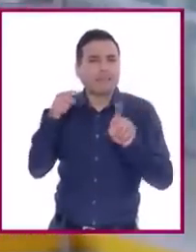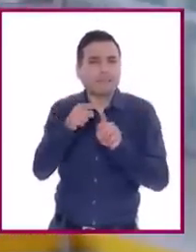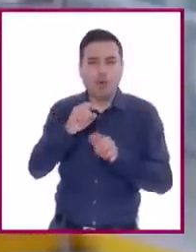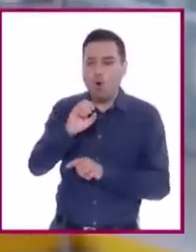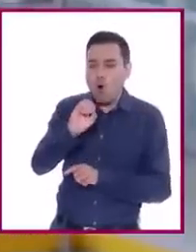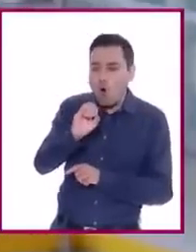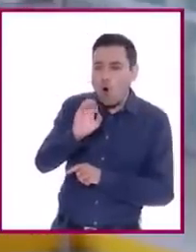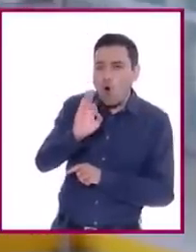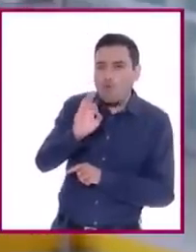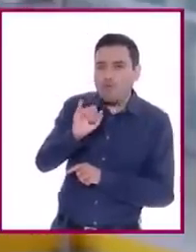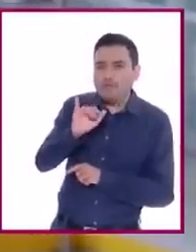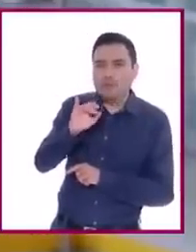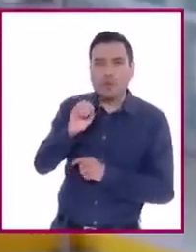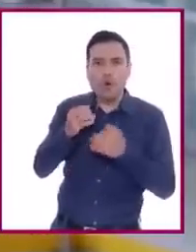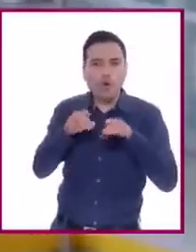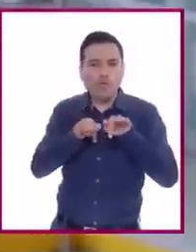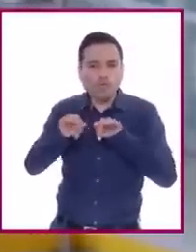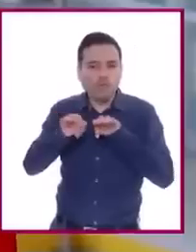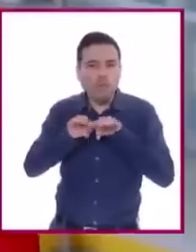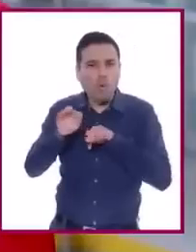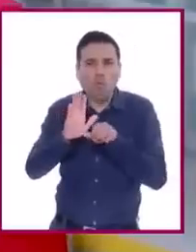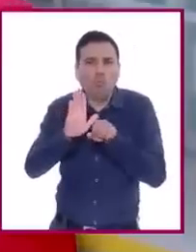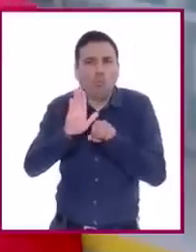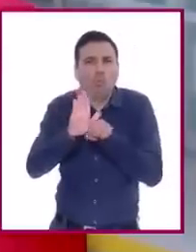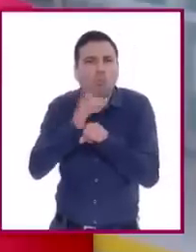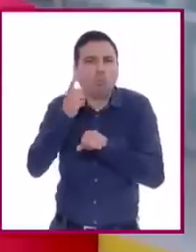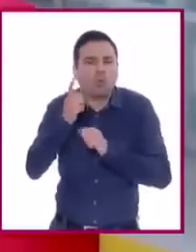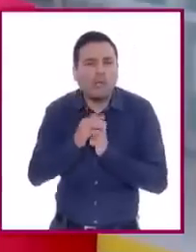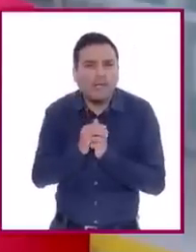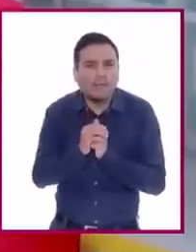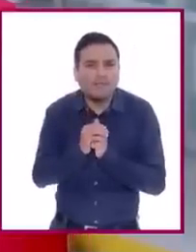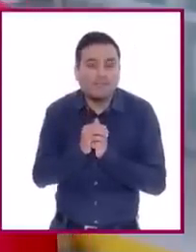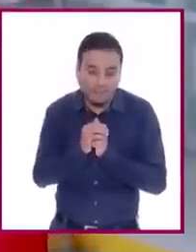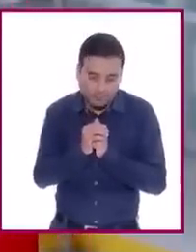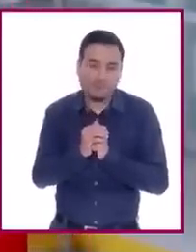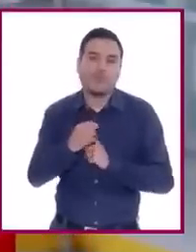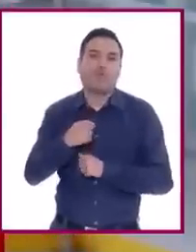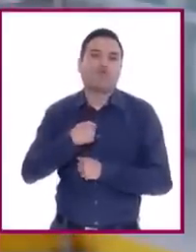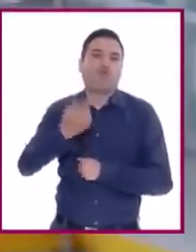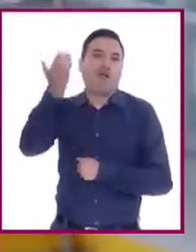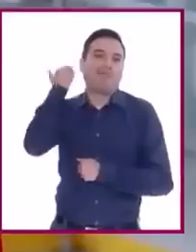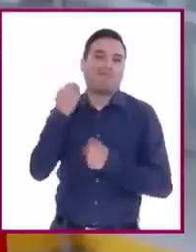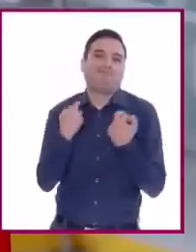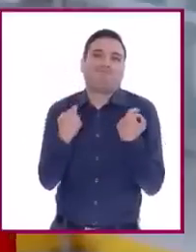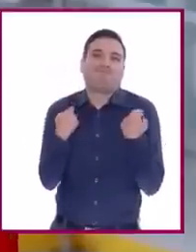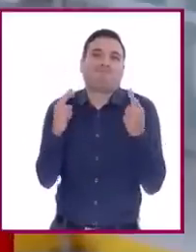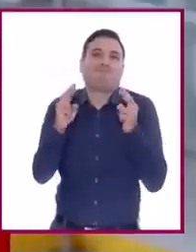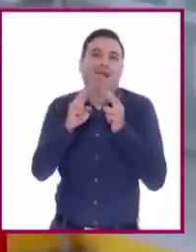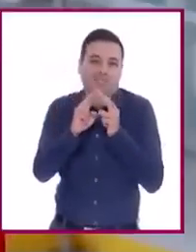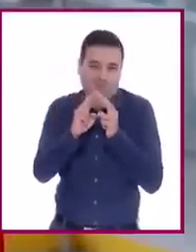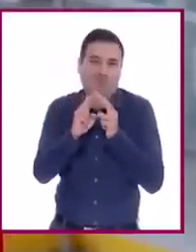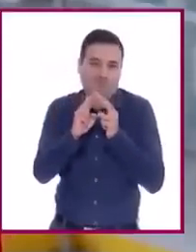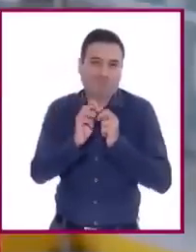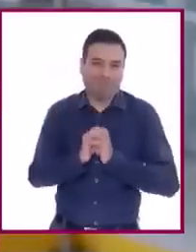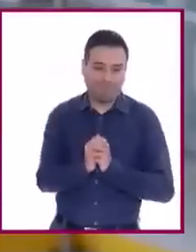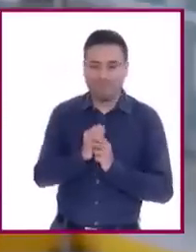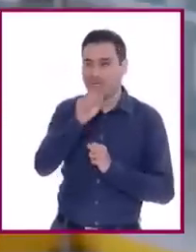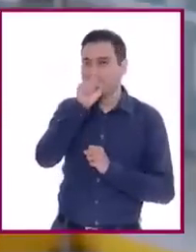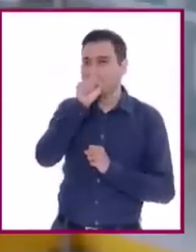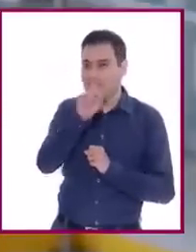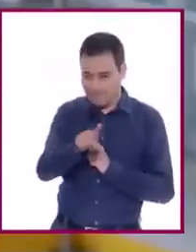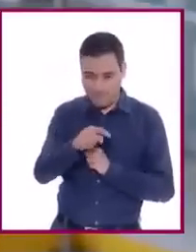el el haber sido por varios años docente de frente a grupo y además haber trabajado